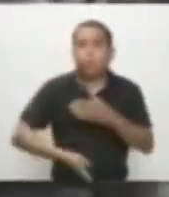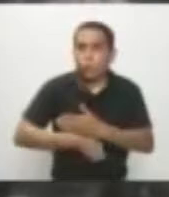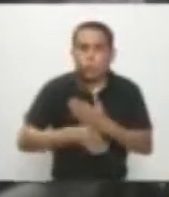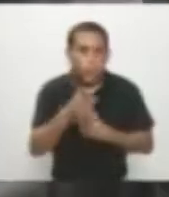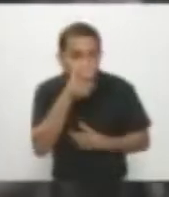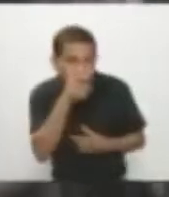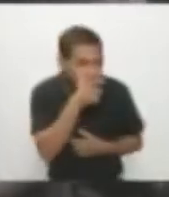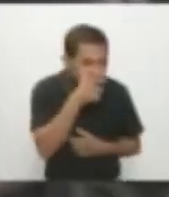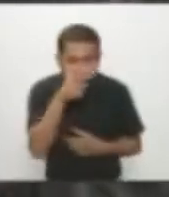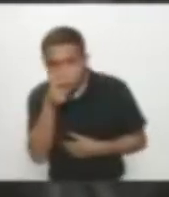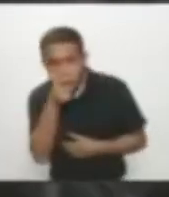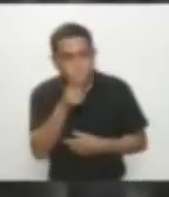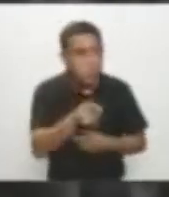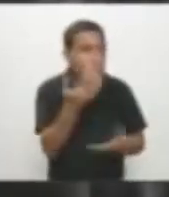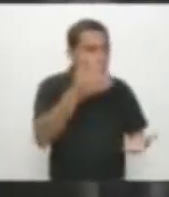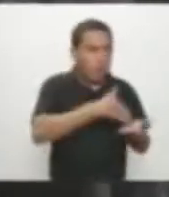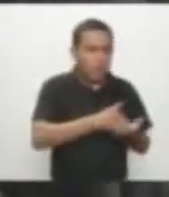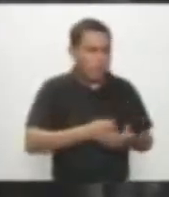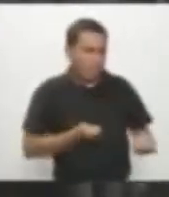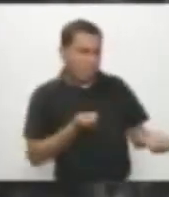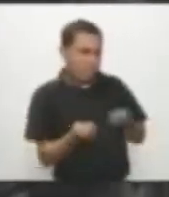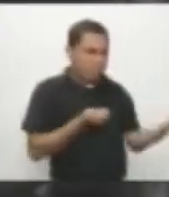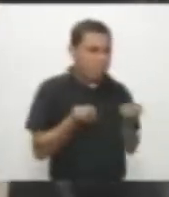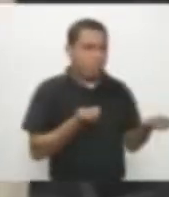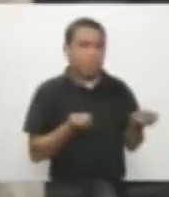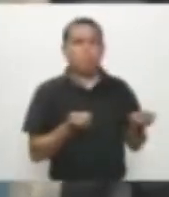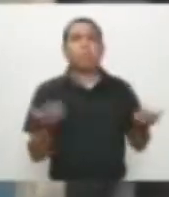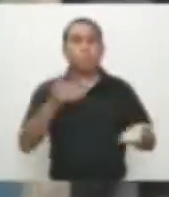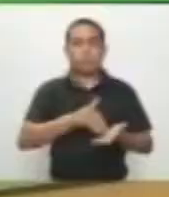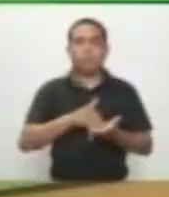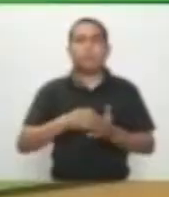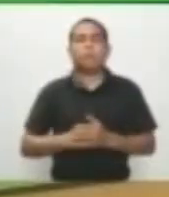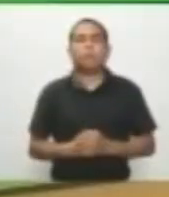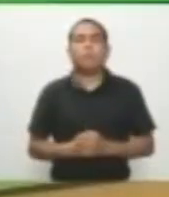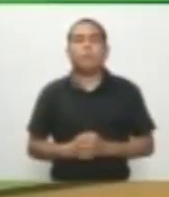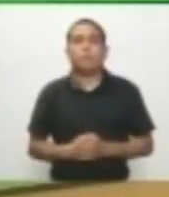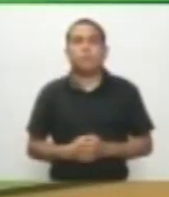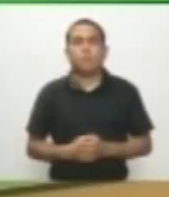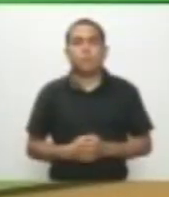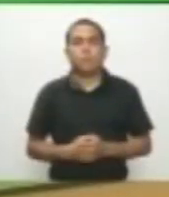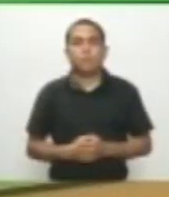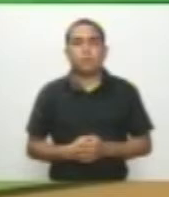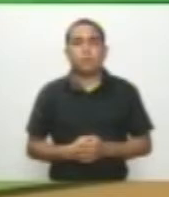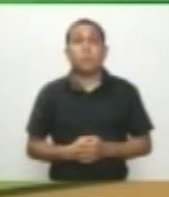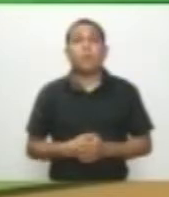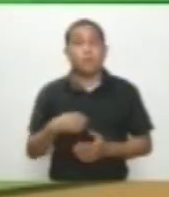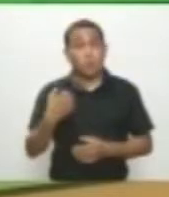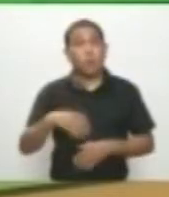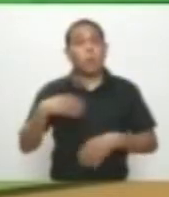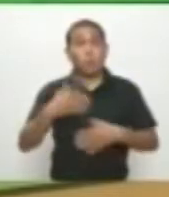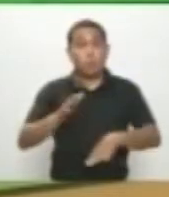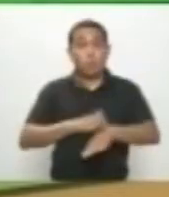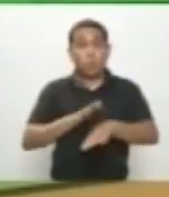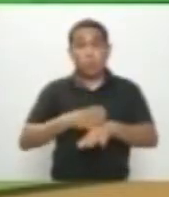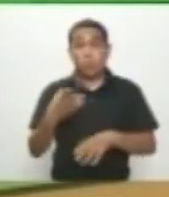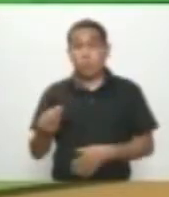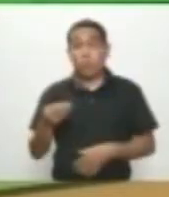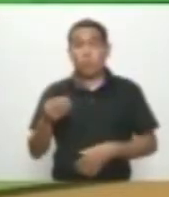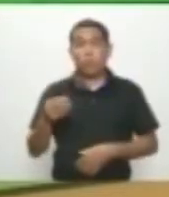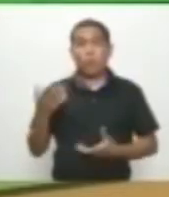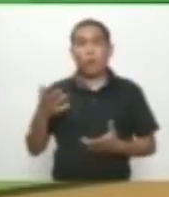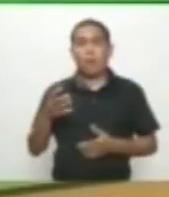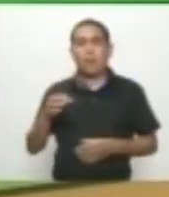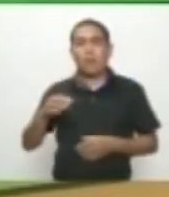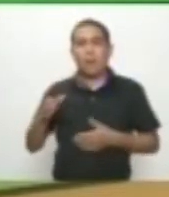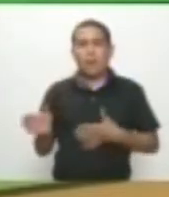registro para evitar que se presenten nuevas alteraciones del orden público. Y hay alerta por la amenaza del Clan del Golfo a los guardias del IMPEC